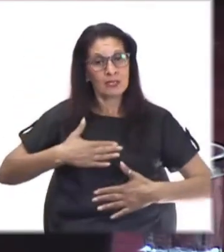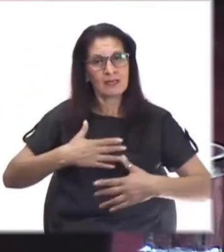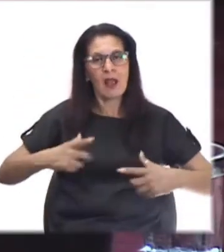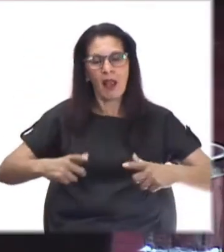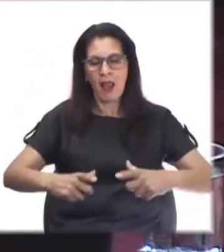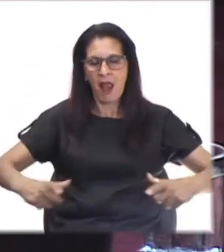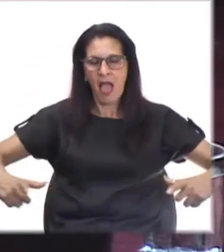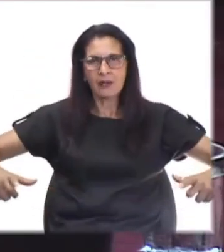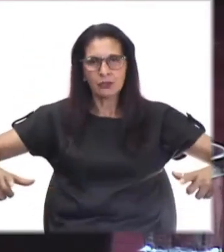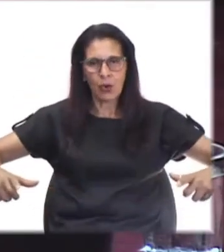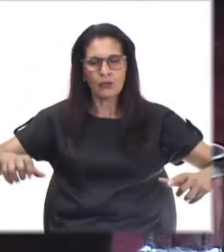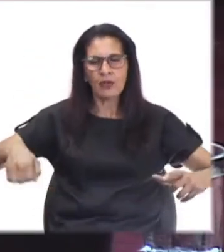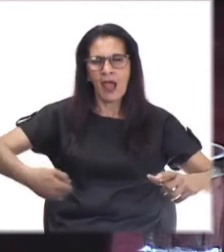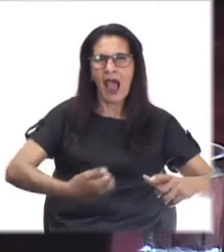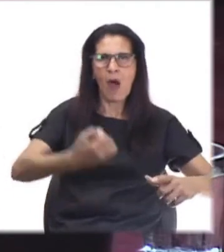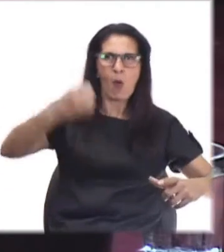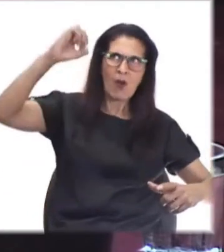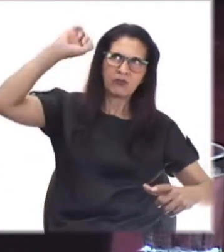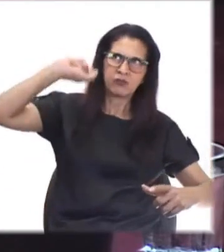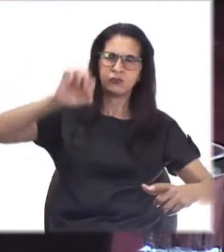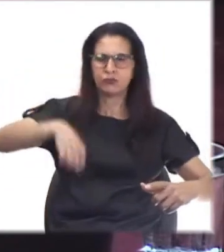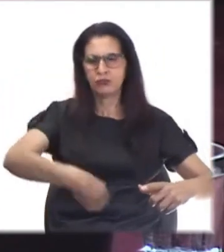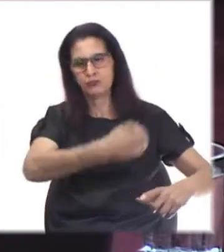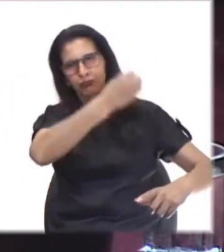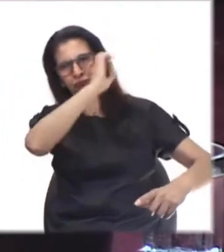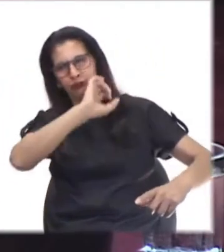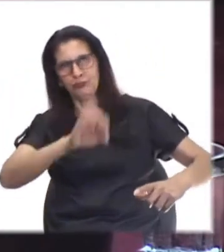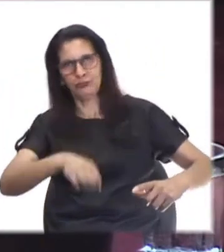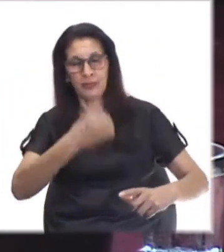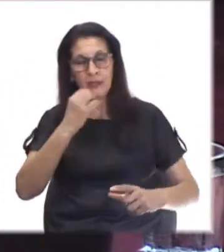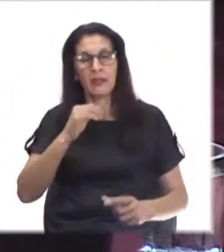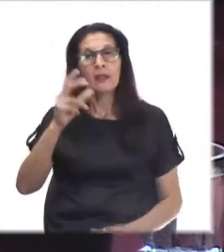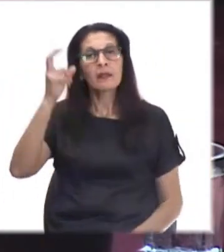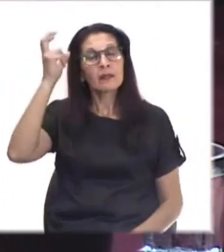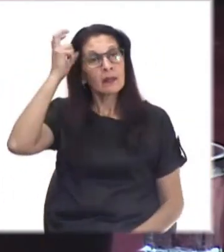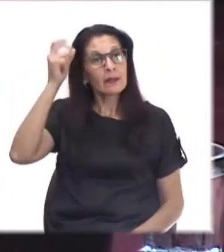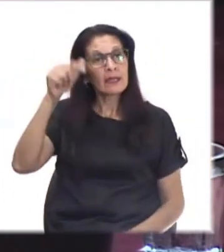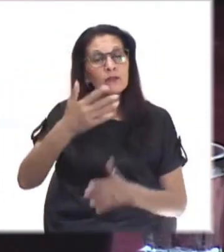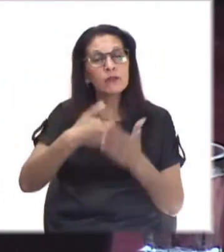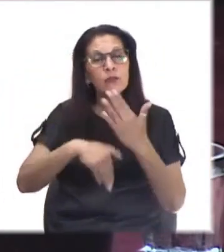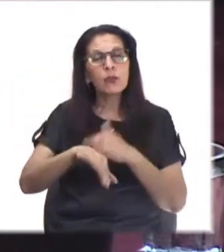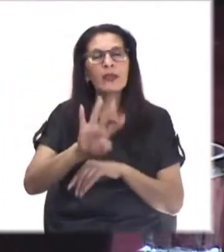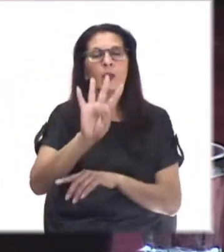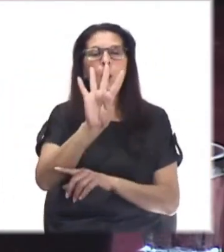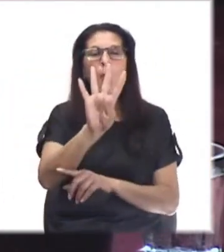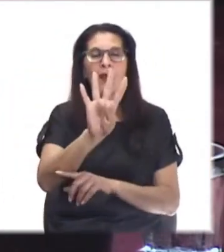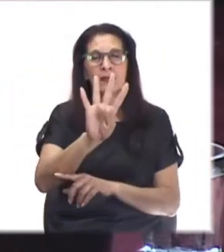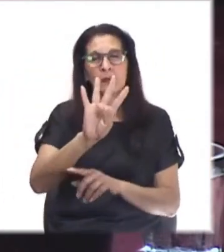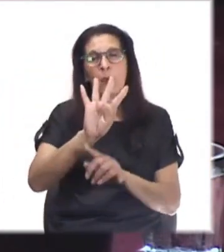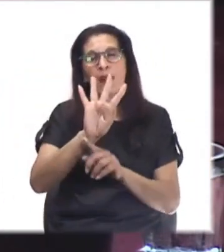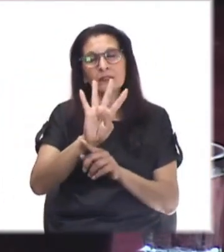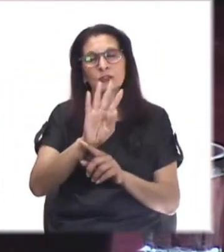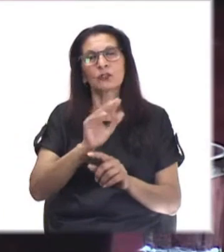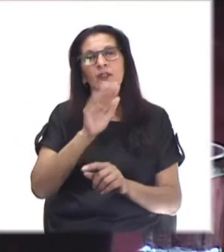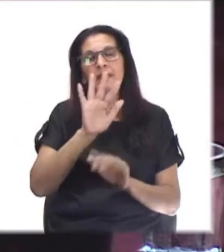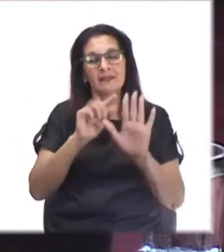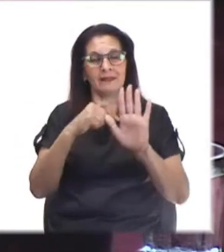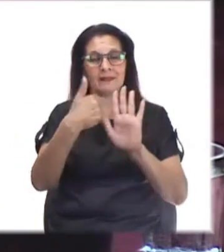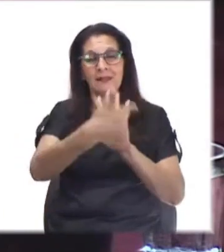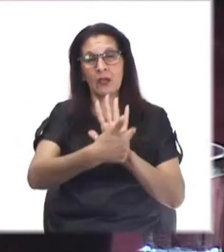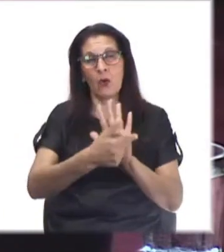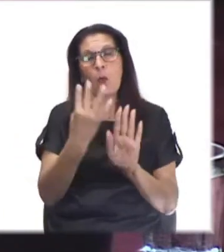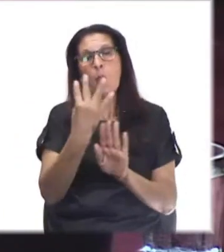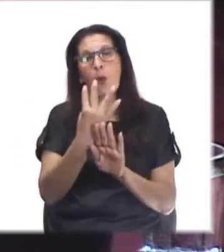un jarrito. En efecto, Tabaré fue el cuarto de 5 hijos de uno de los tantos